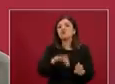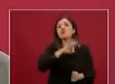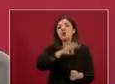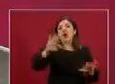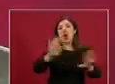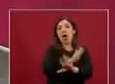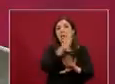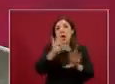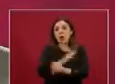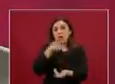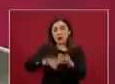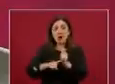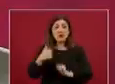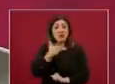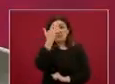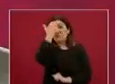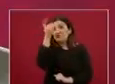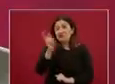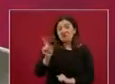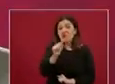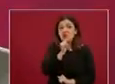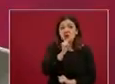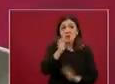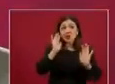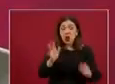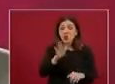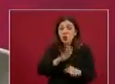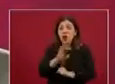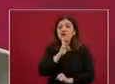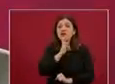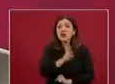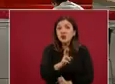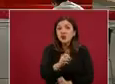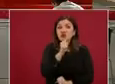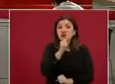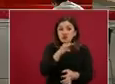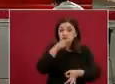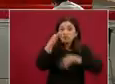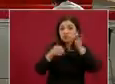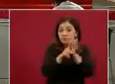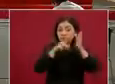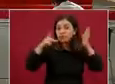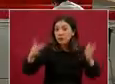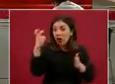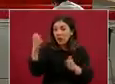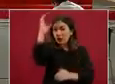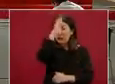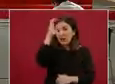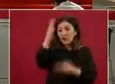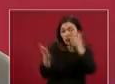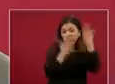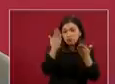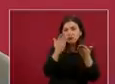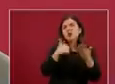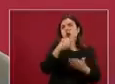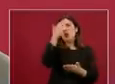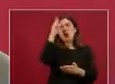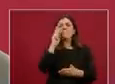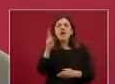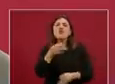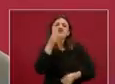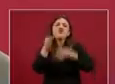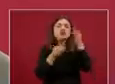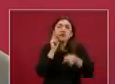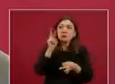esto. No conozco todavía el resultado, porque entiendo que no se ha publicado el documento científico de este estudio, lo conocimos más bien por las